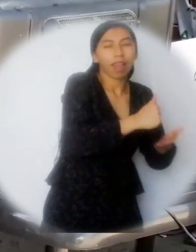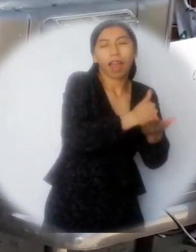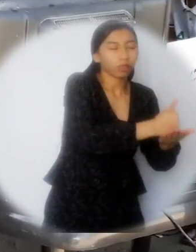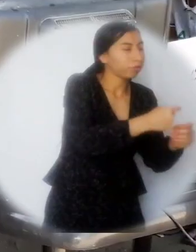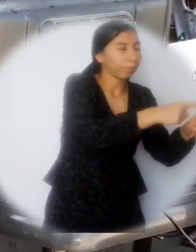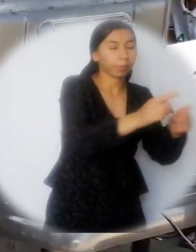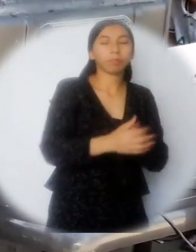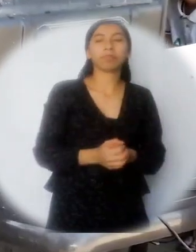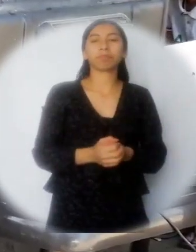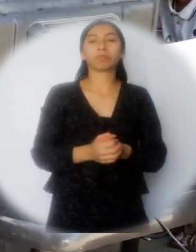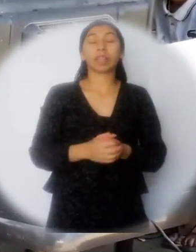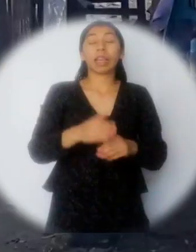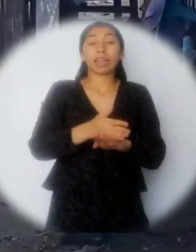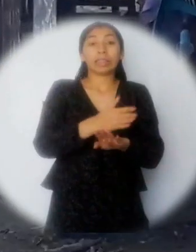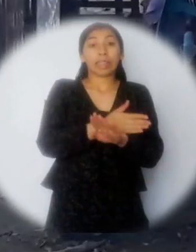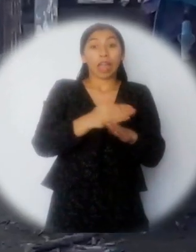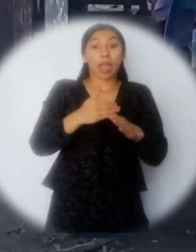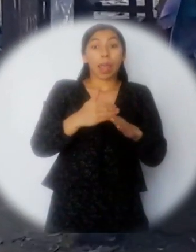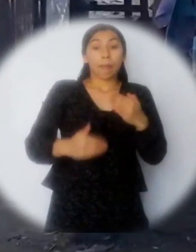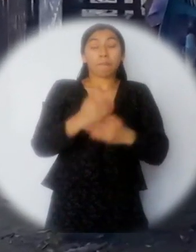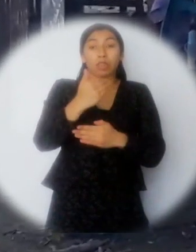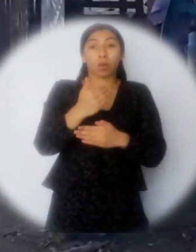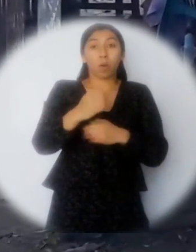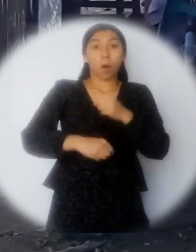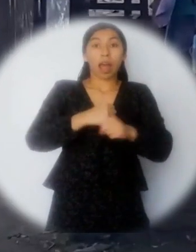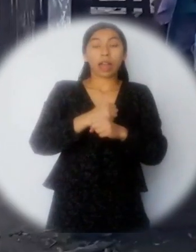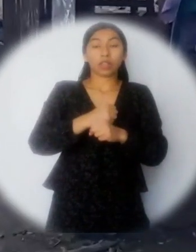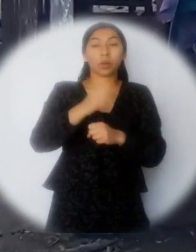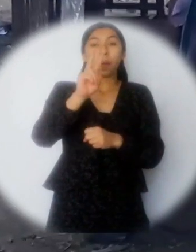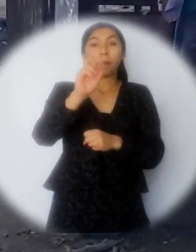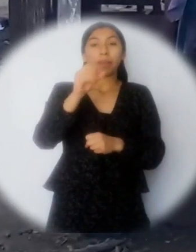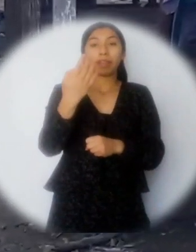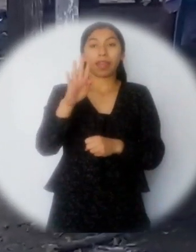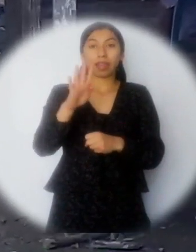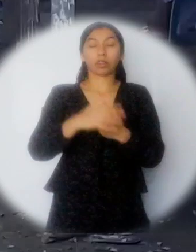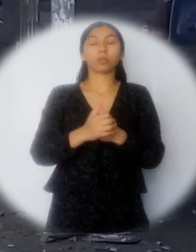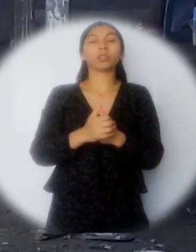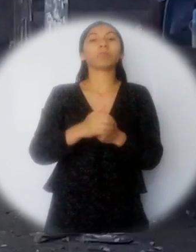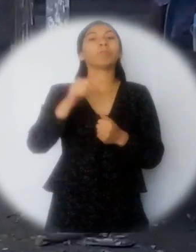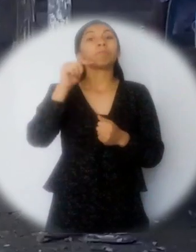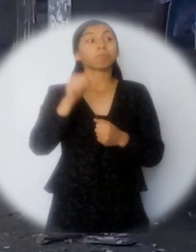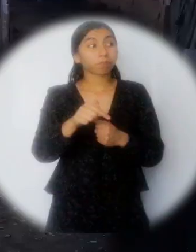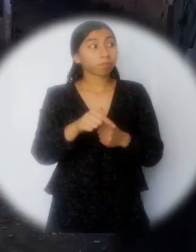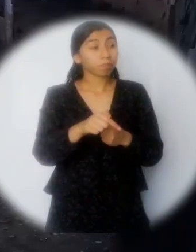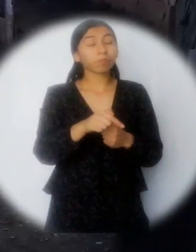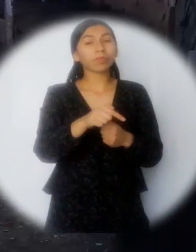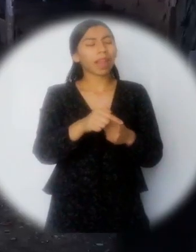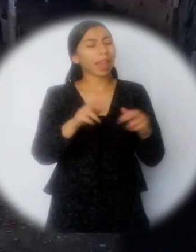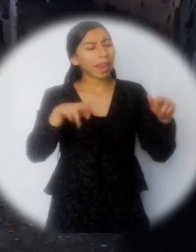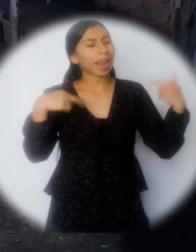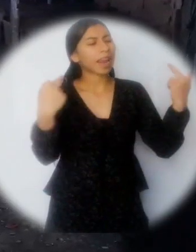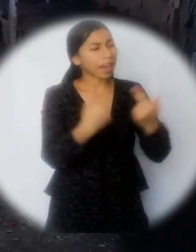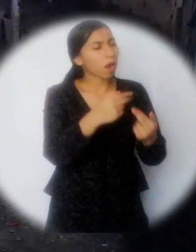1.291 habitantes, inició su proceso con la Unidad para las Víctimas en el 2014, con el reconocimiento como sujeto de reparación